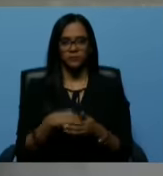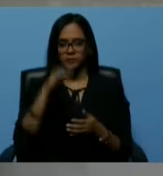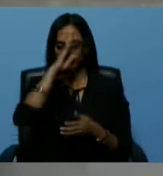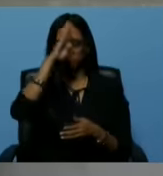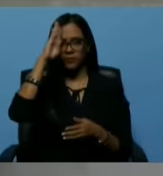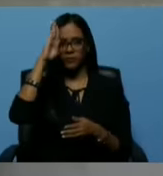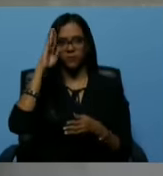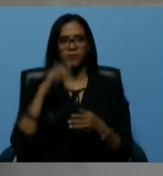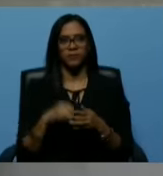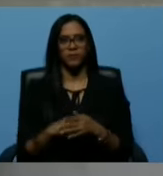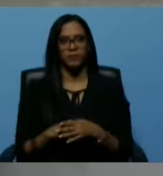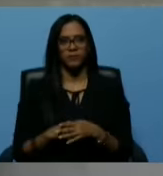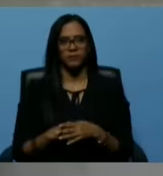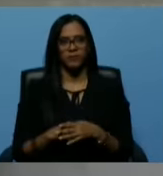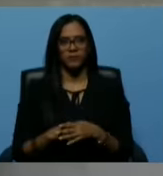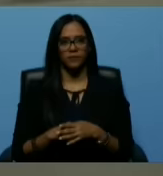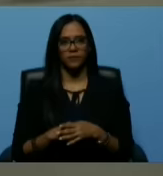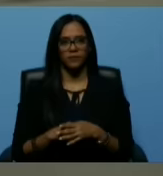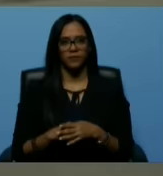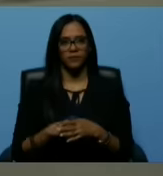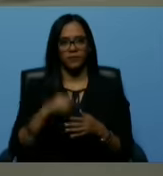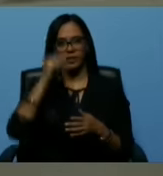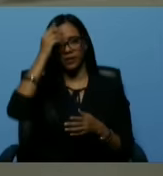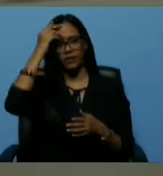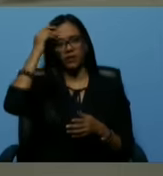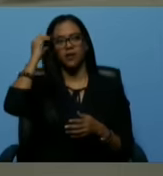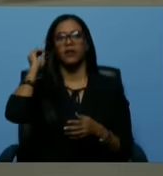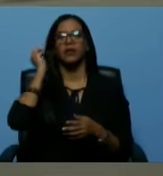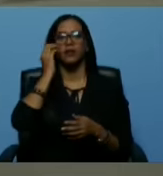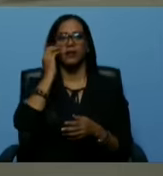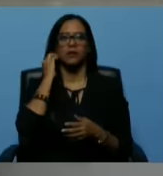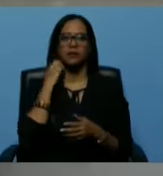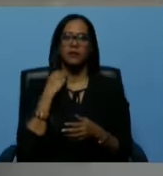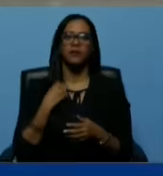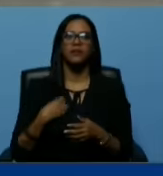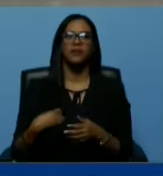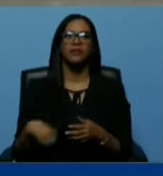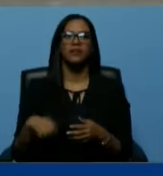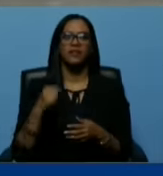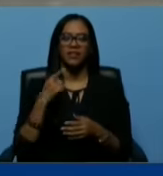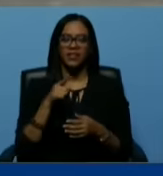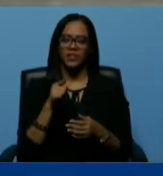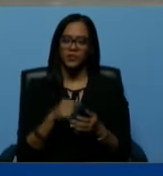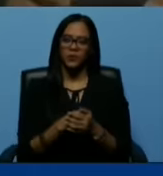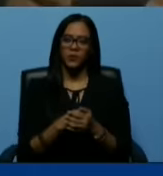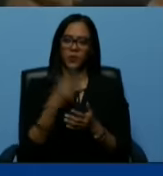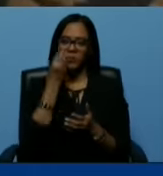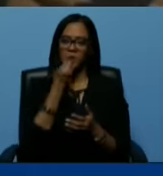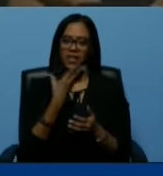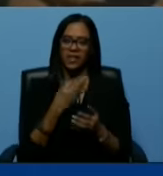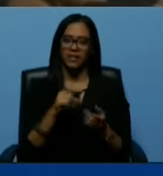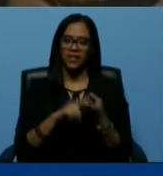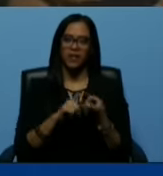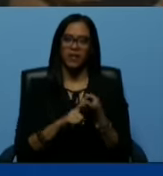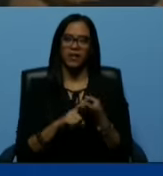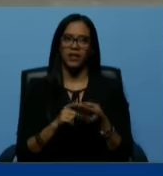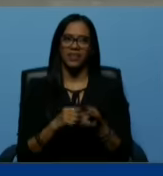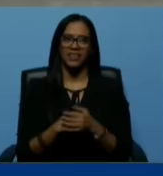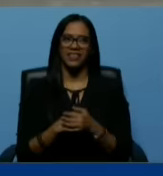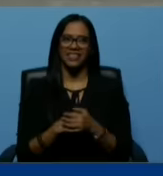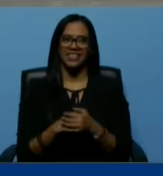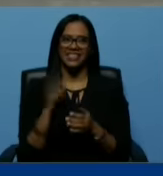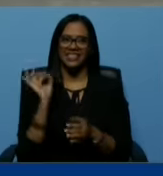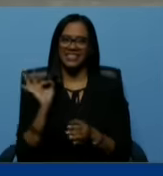Diosdado Cabello, su excelencia Cilia Flores, excelentísima, excelentísima.